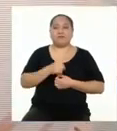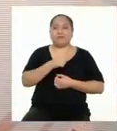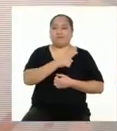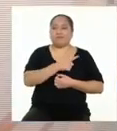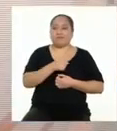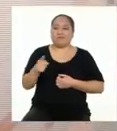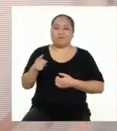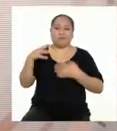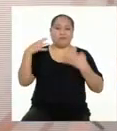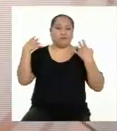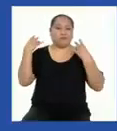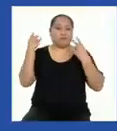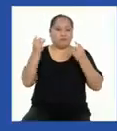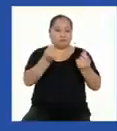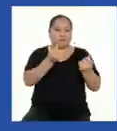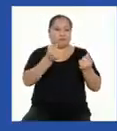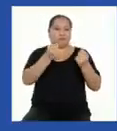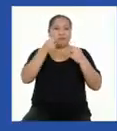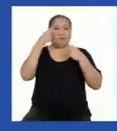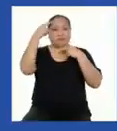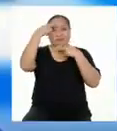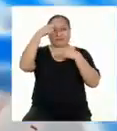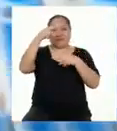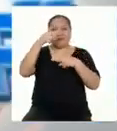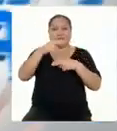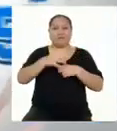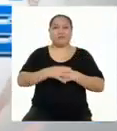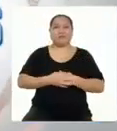Esto fue Rappi Noticias.